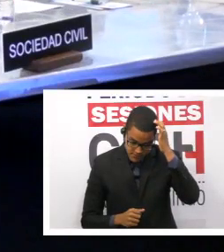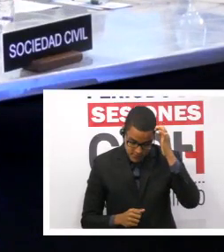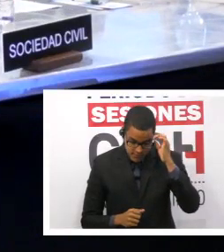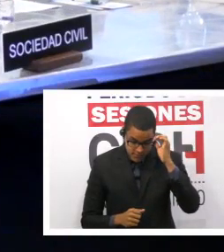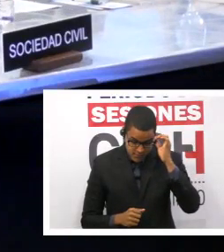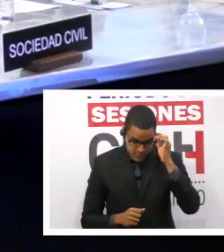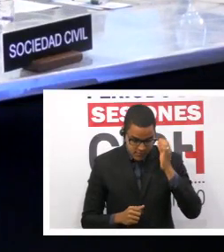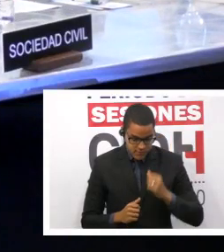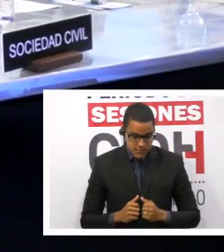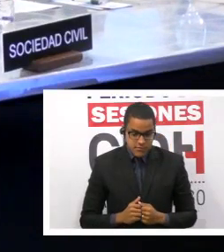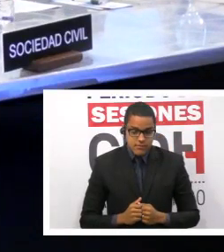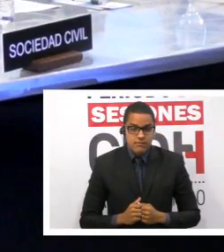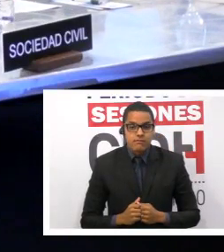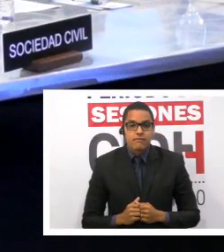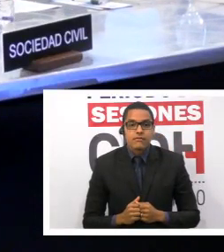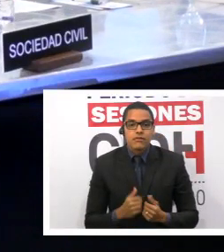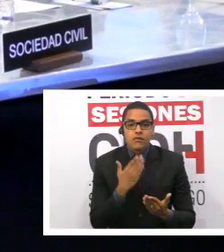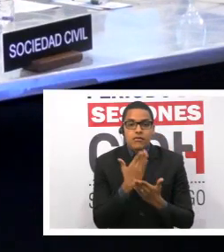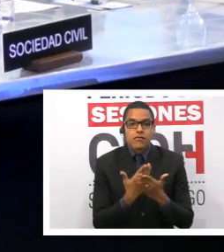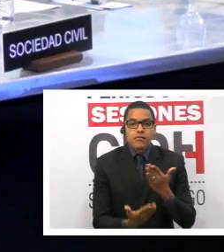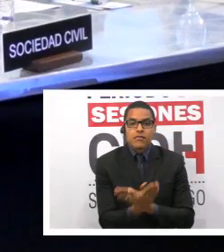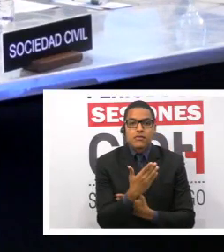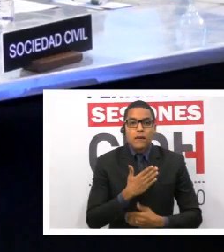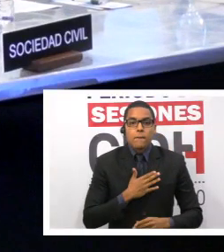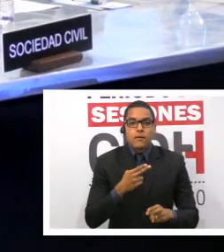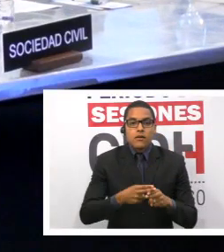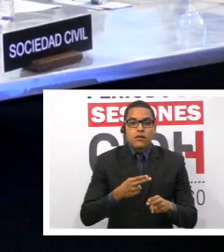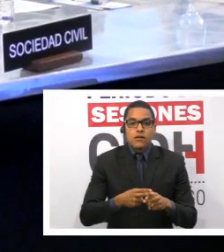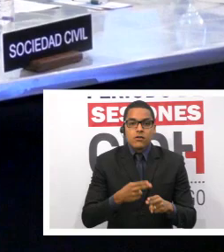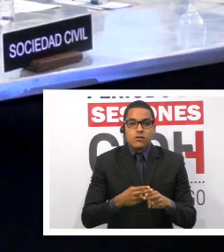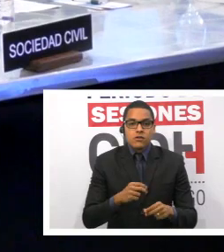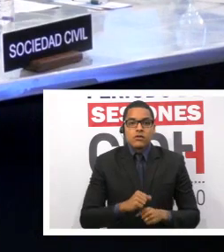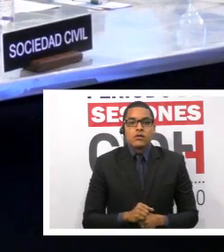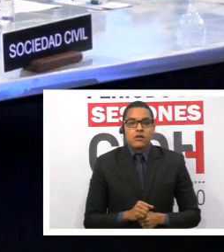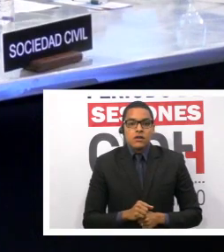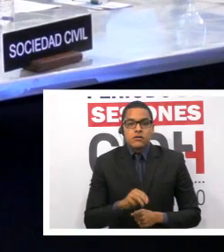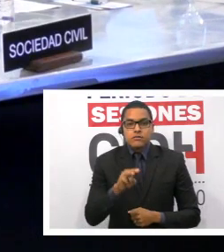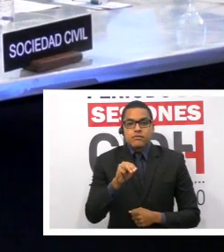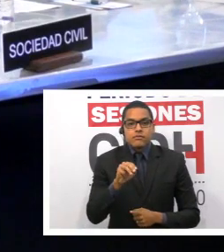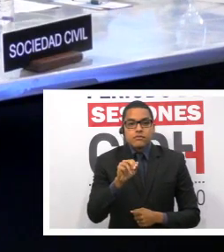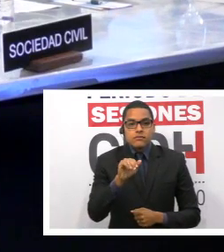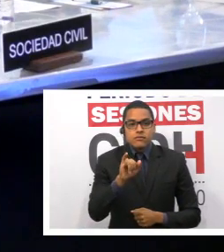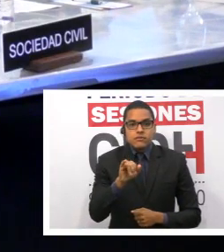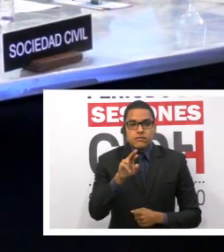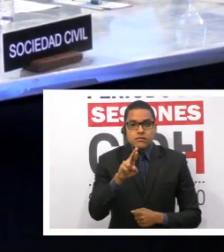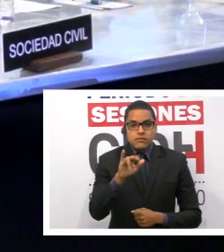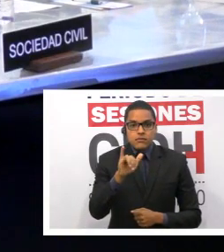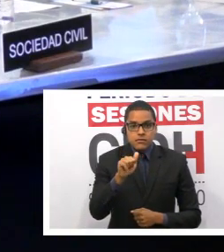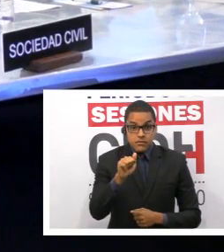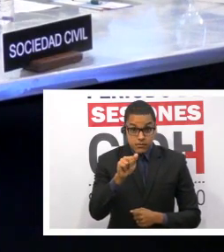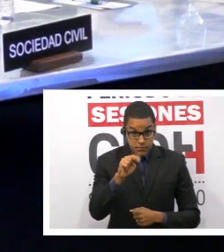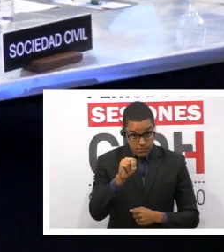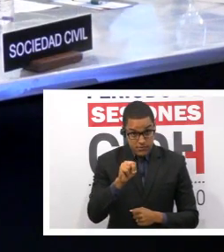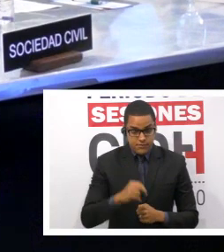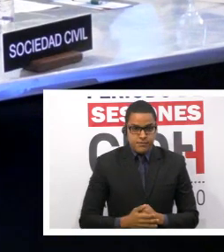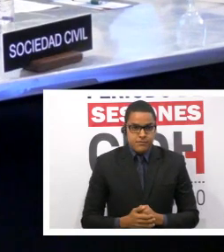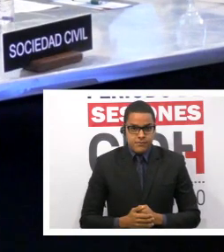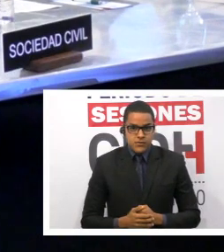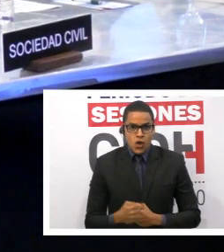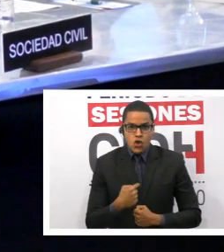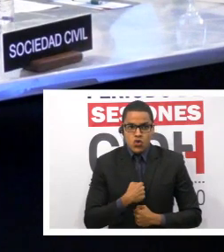buenos días mi nombre es luna míguens soy del centro de estudios legales y sociales y voy a presentar el caso de argentina